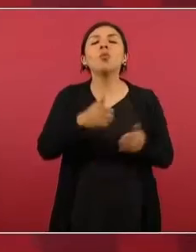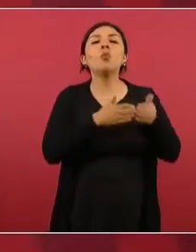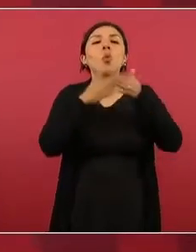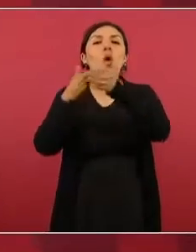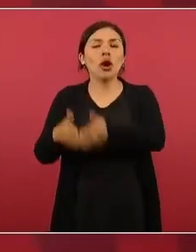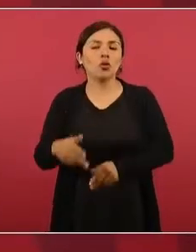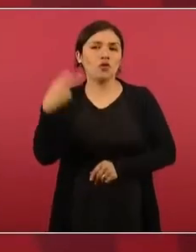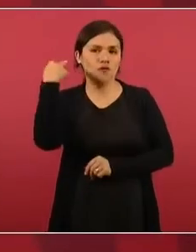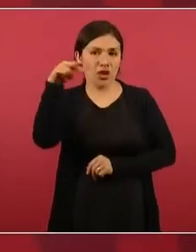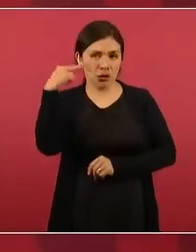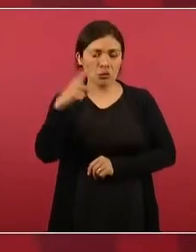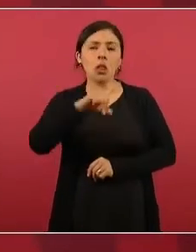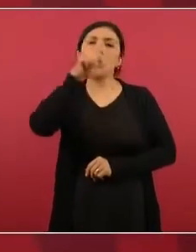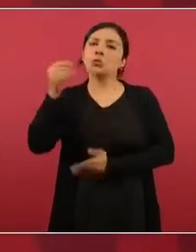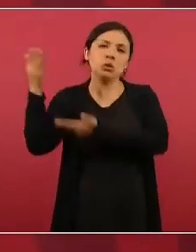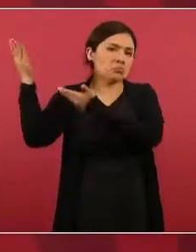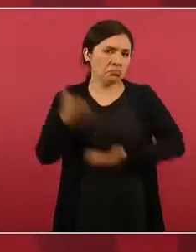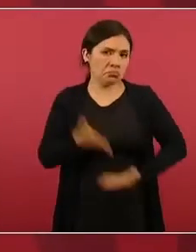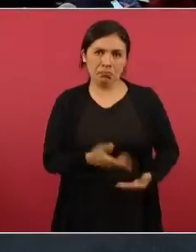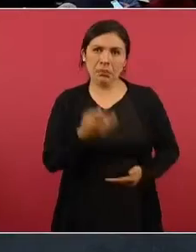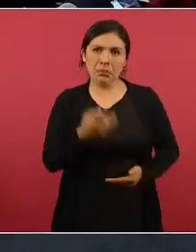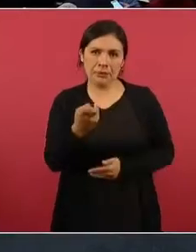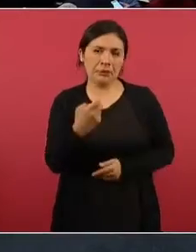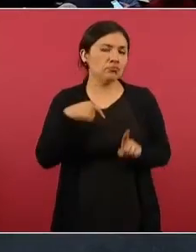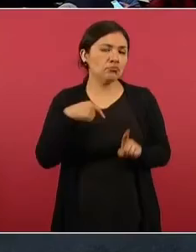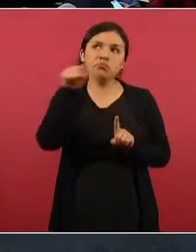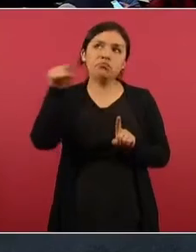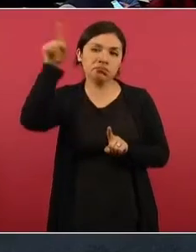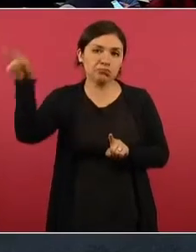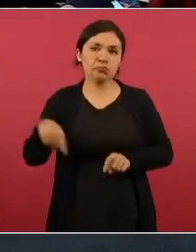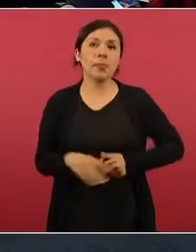Coatzacoalcos. Y ya nos regresamos. Ese es el programa.